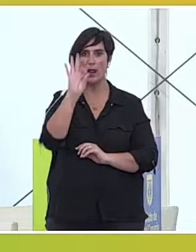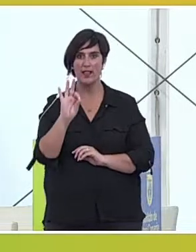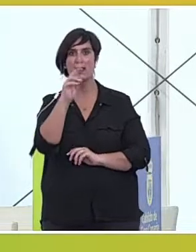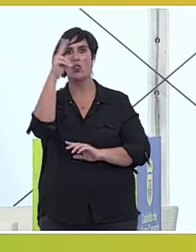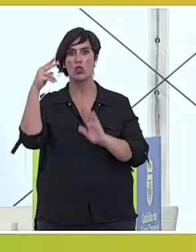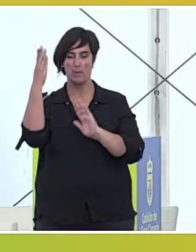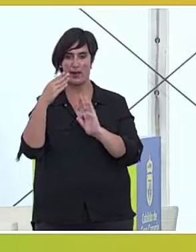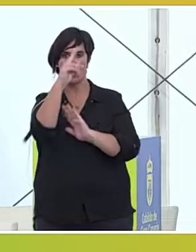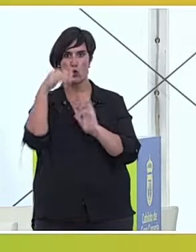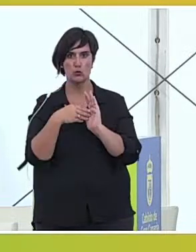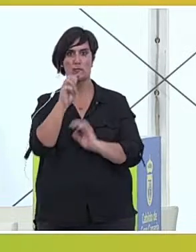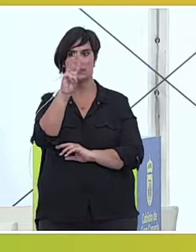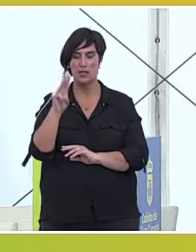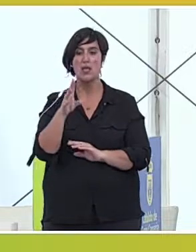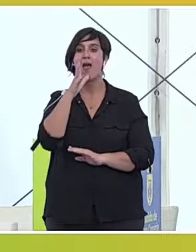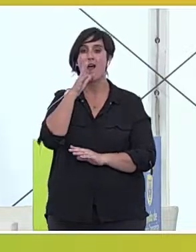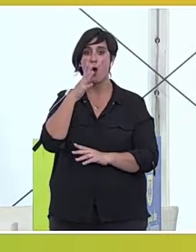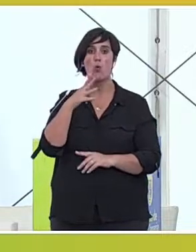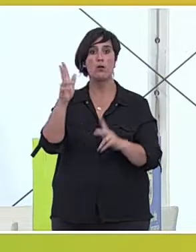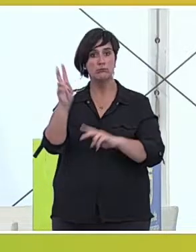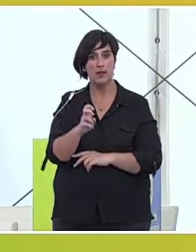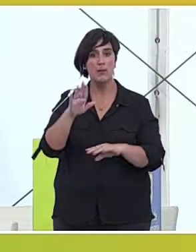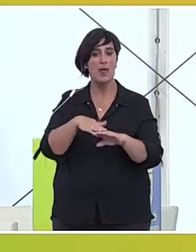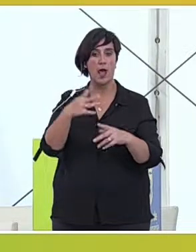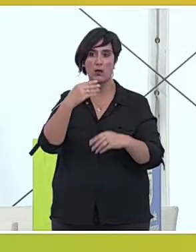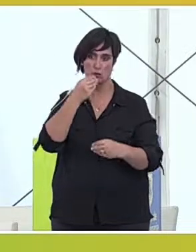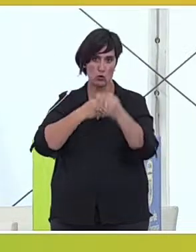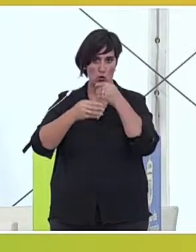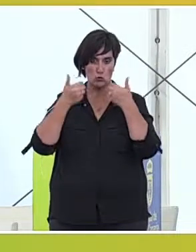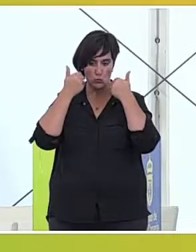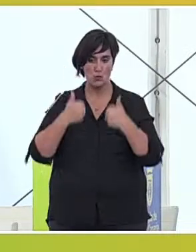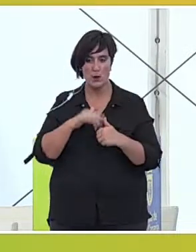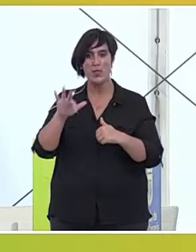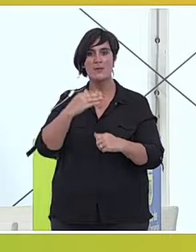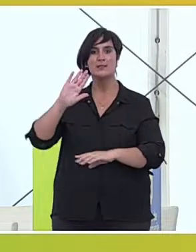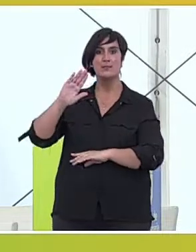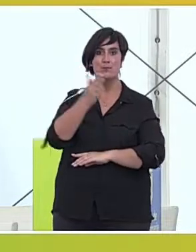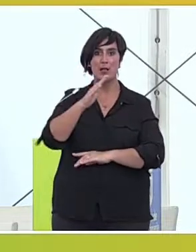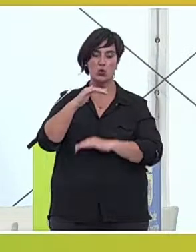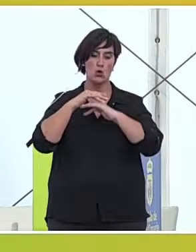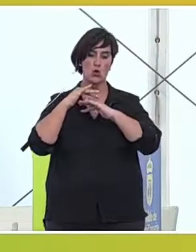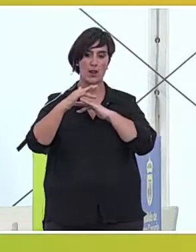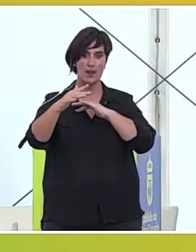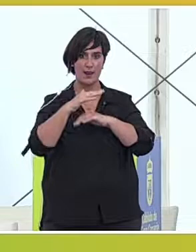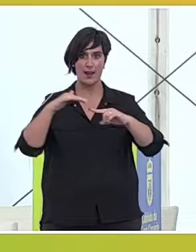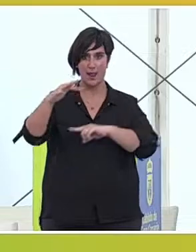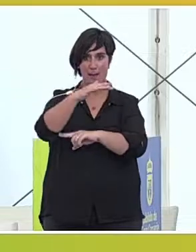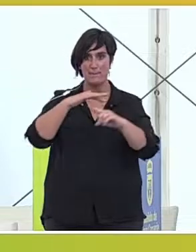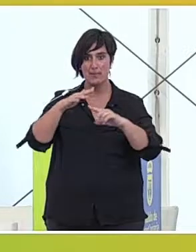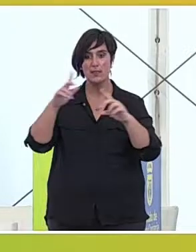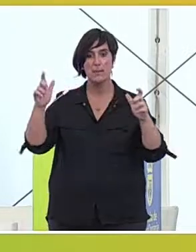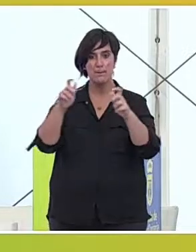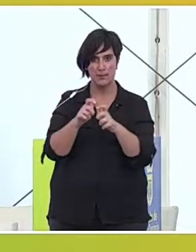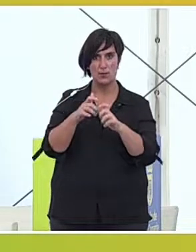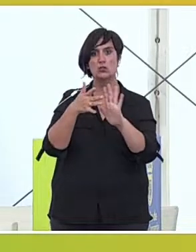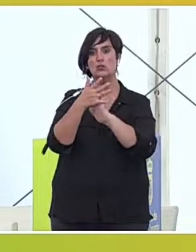Un agua apta para el consumo humano que además tenga un impacto ambiental reducido en cuanto al tema de